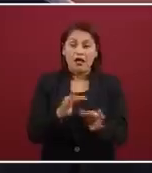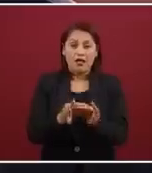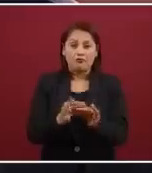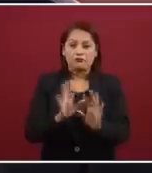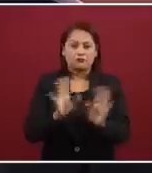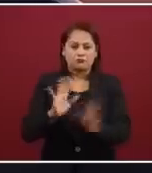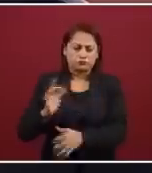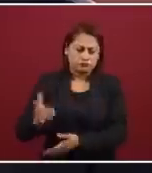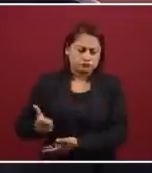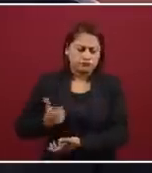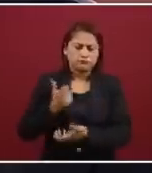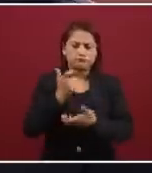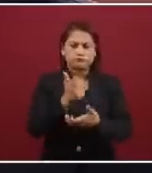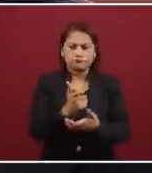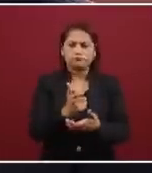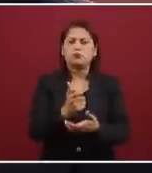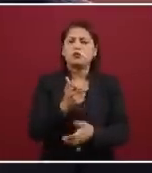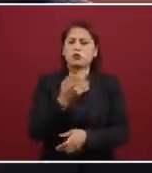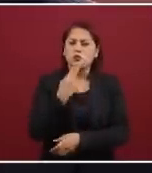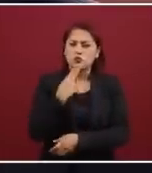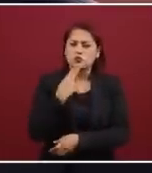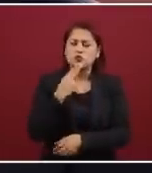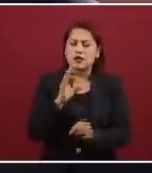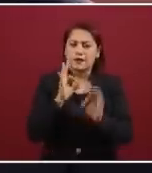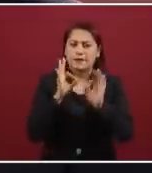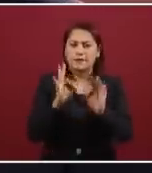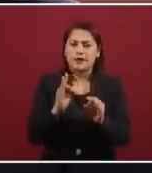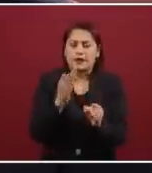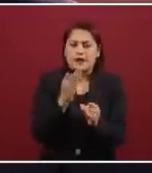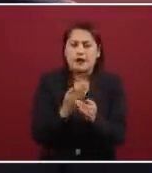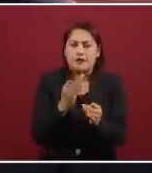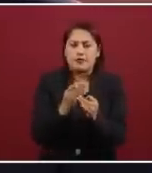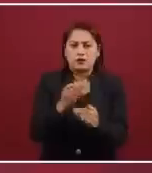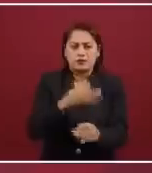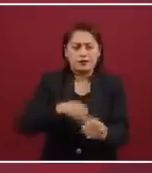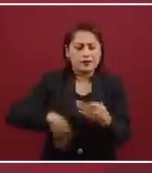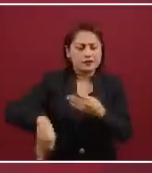de la inversión. Aquí se trata de sumar, y la pieza clave es